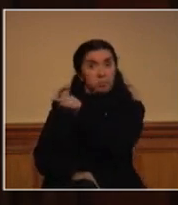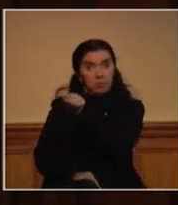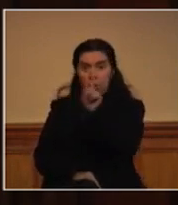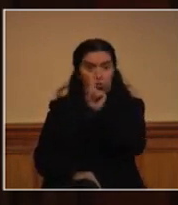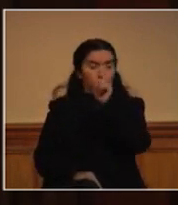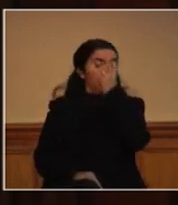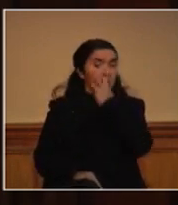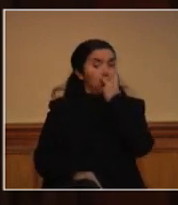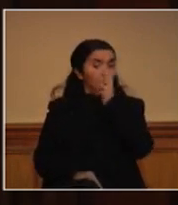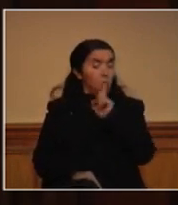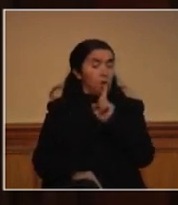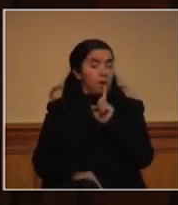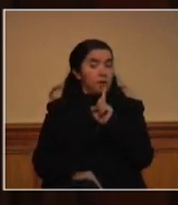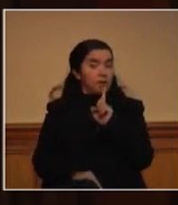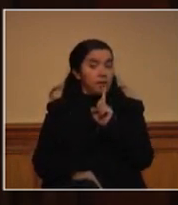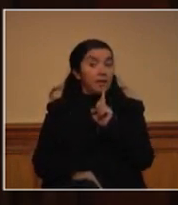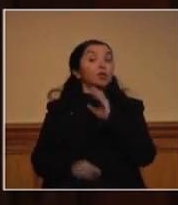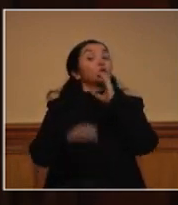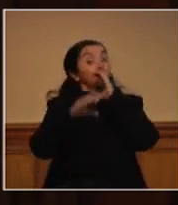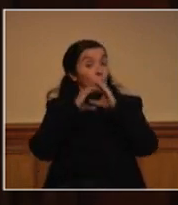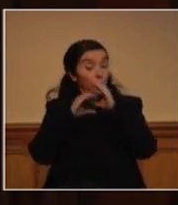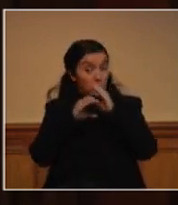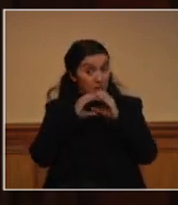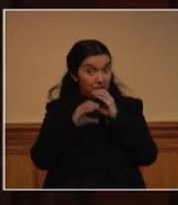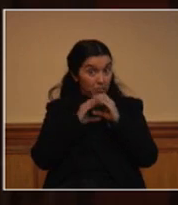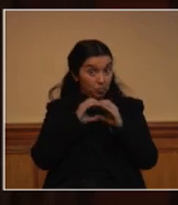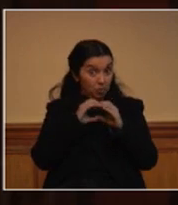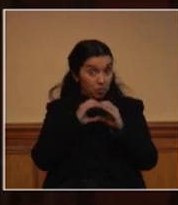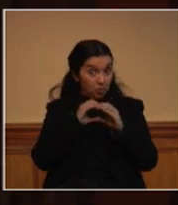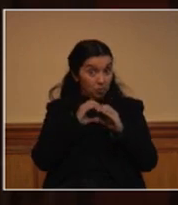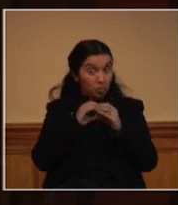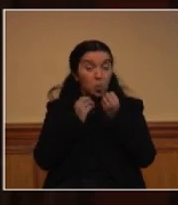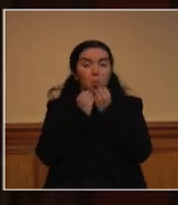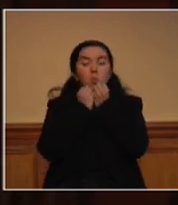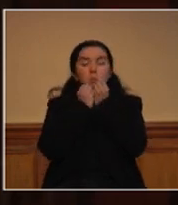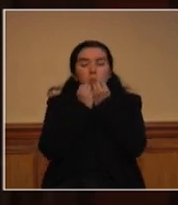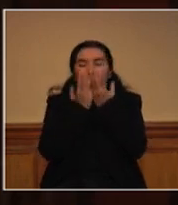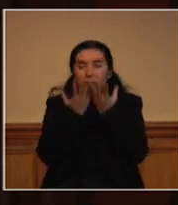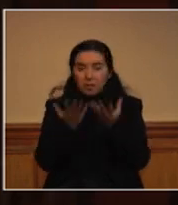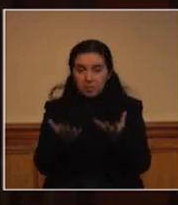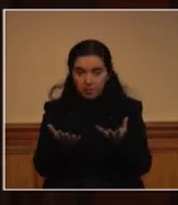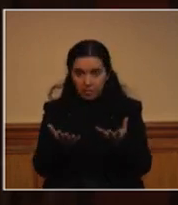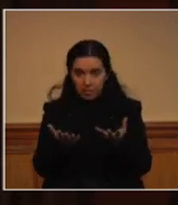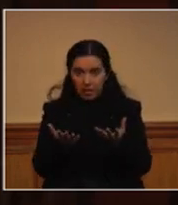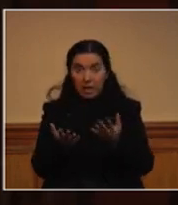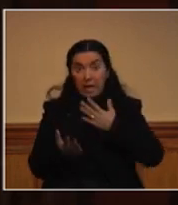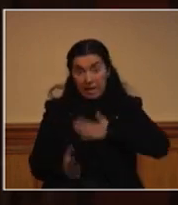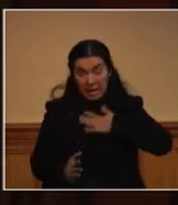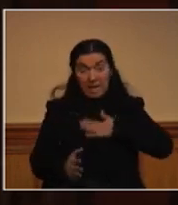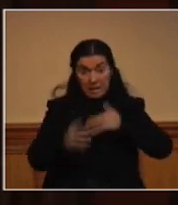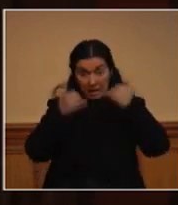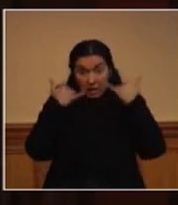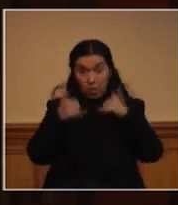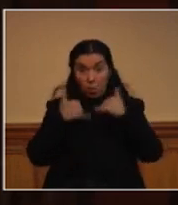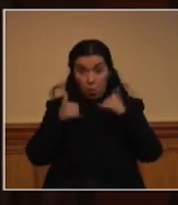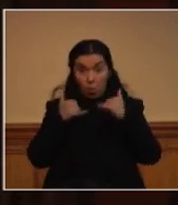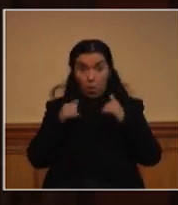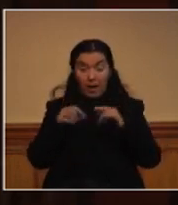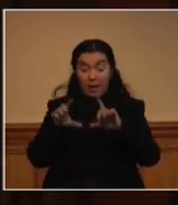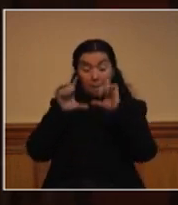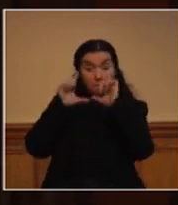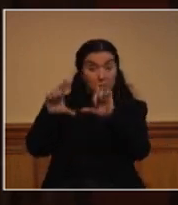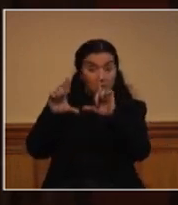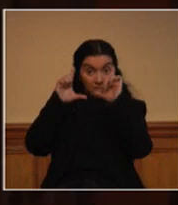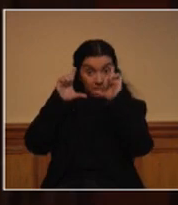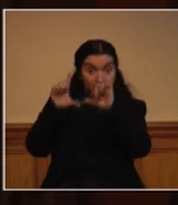es el lenguaje. Eso puede ser comunicación. Eso puede estar expresando quiero jugar a través de una imagen,